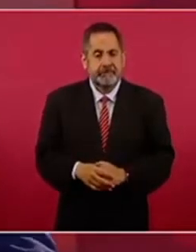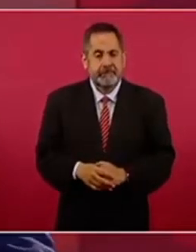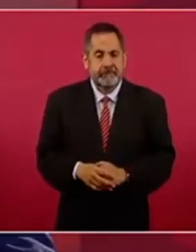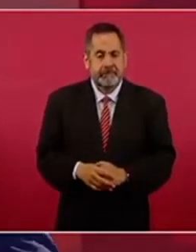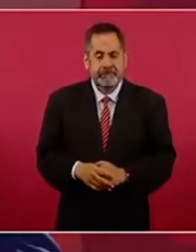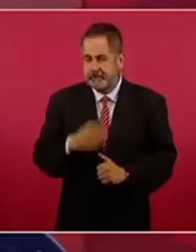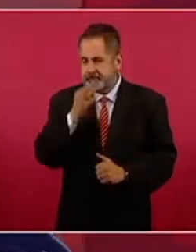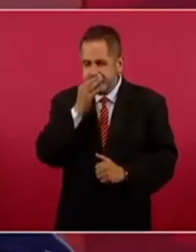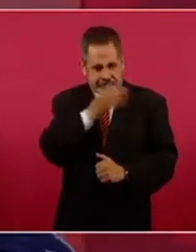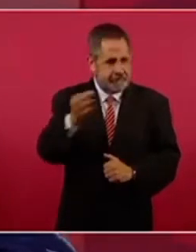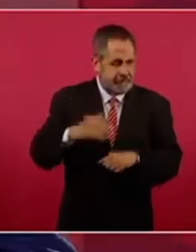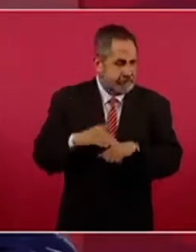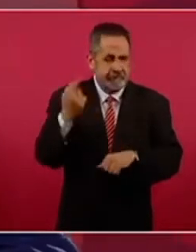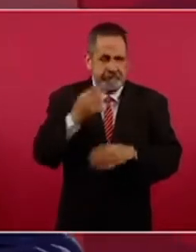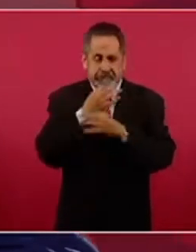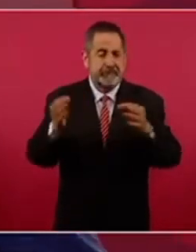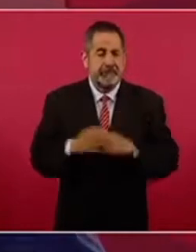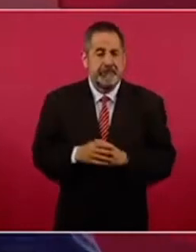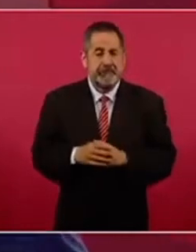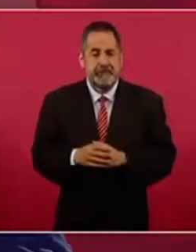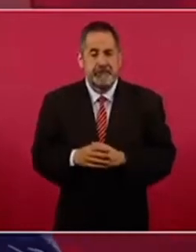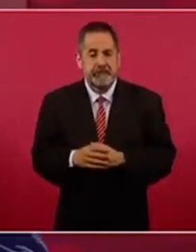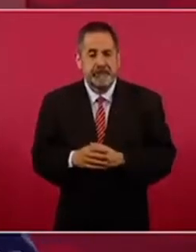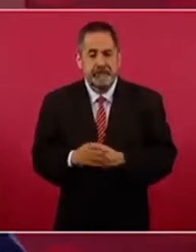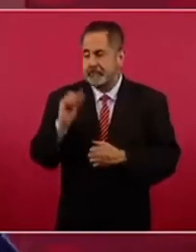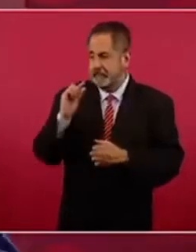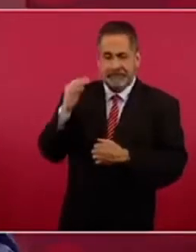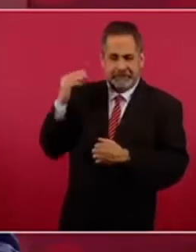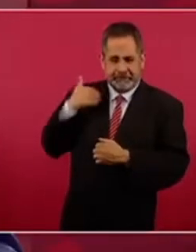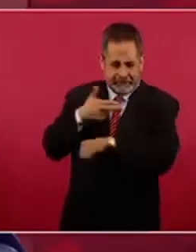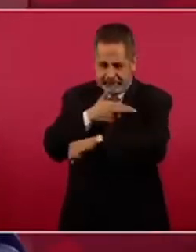Y digo esto porque acabamos de hacer una operación